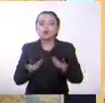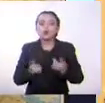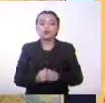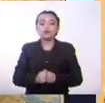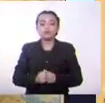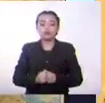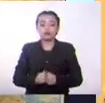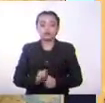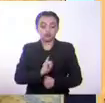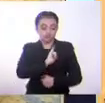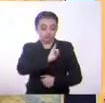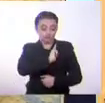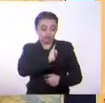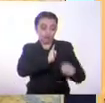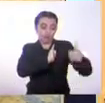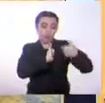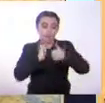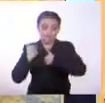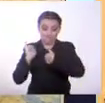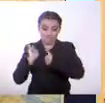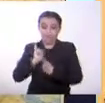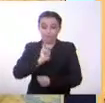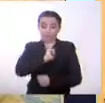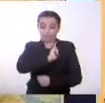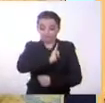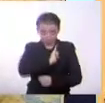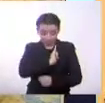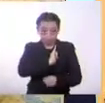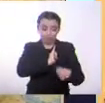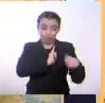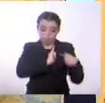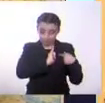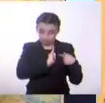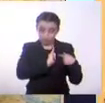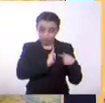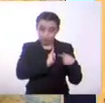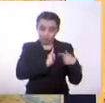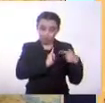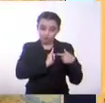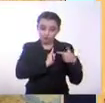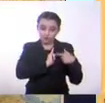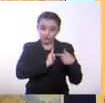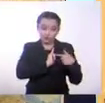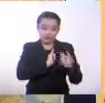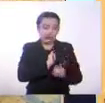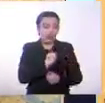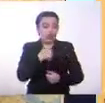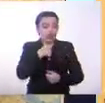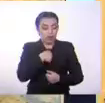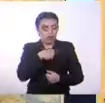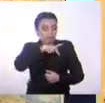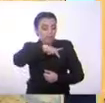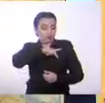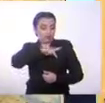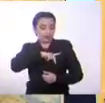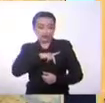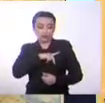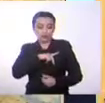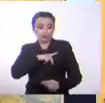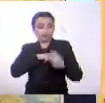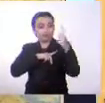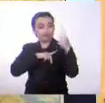las relaciones que nosotros establecemos, es decir, las relaciones que las personas establecen con otras personas. ¿Y dónde establecemos